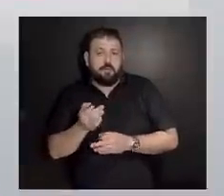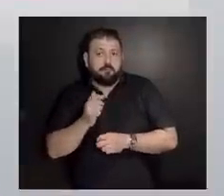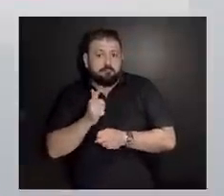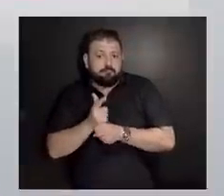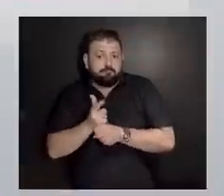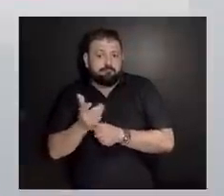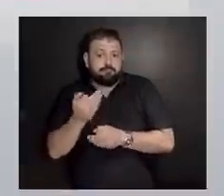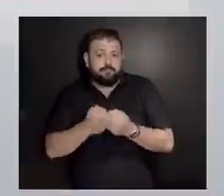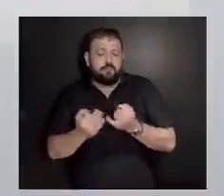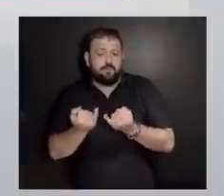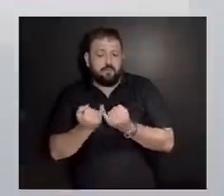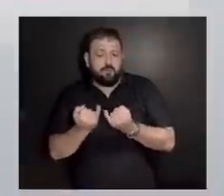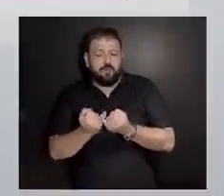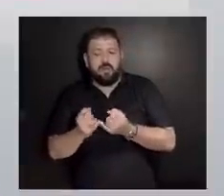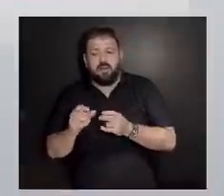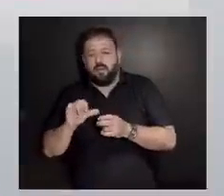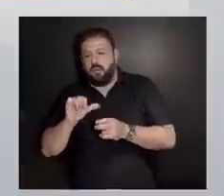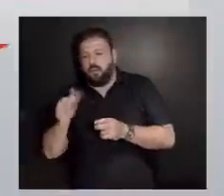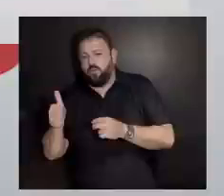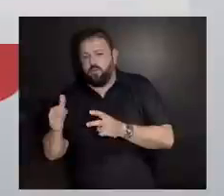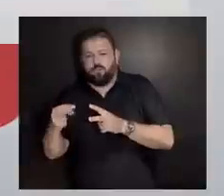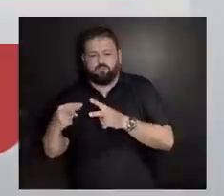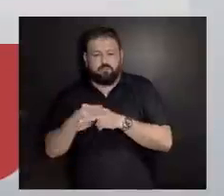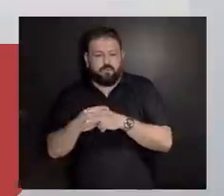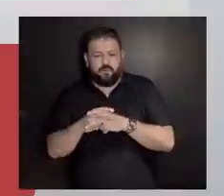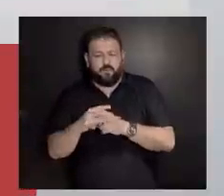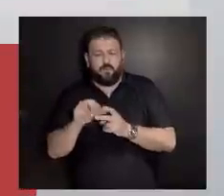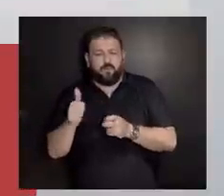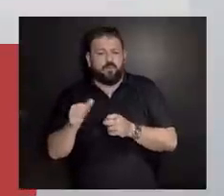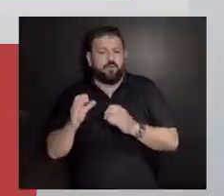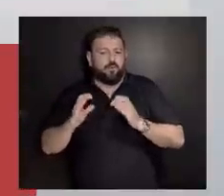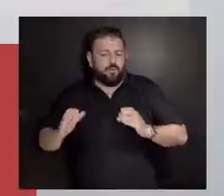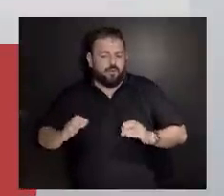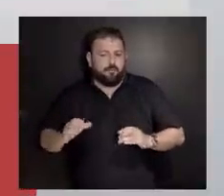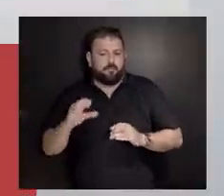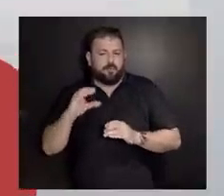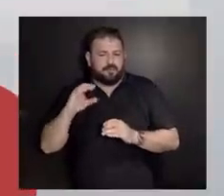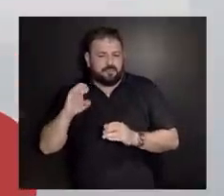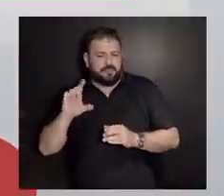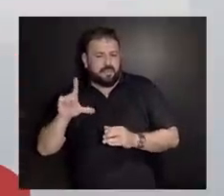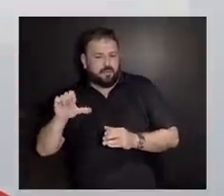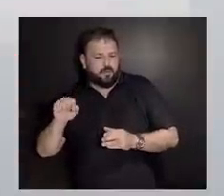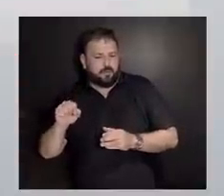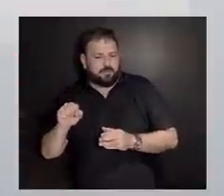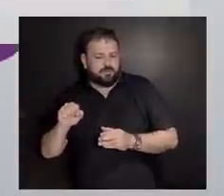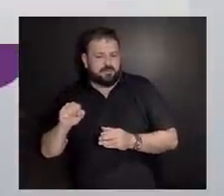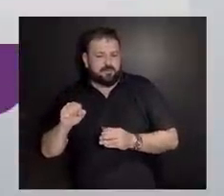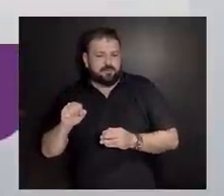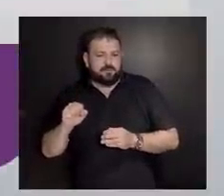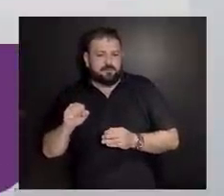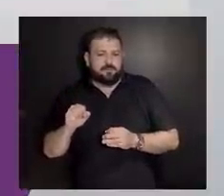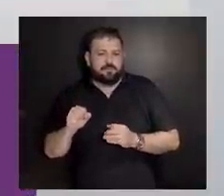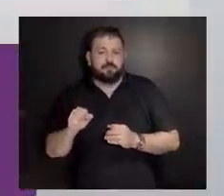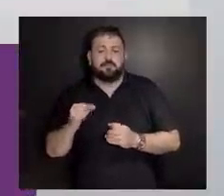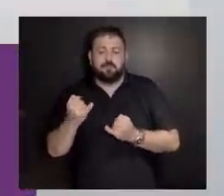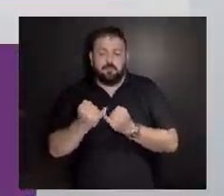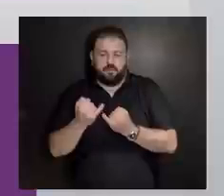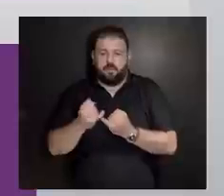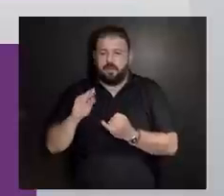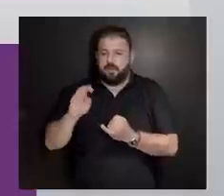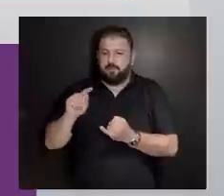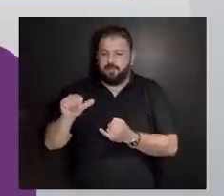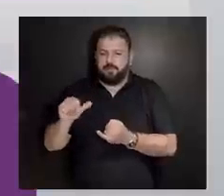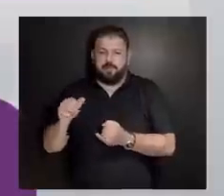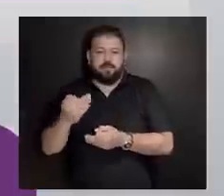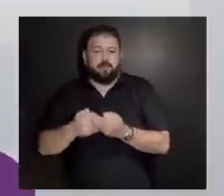autoanticuerpos que van a atacar a células de nuestro cuerpo, que en este caso también son las células beta del páncreas,